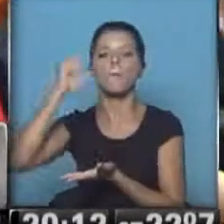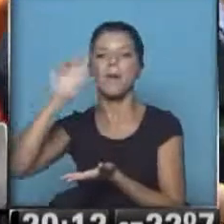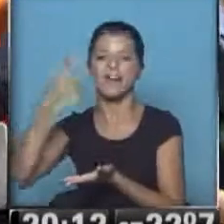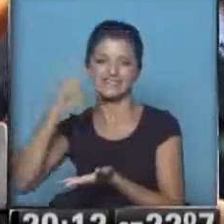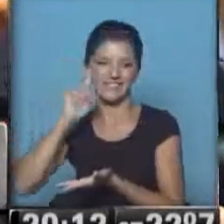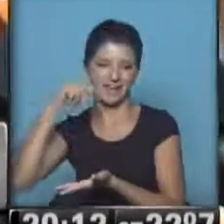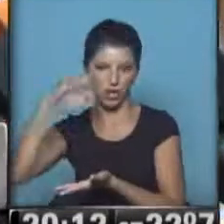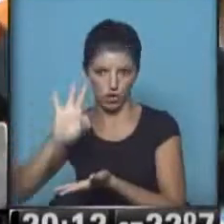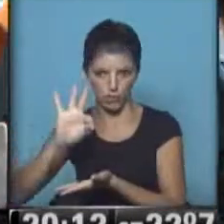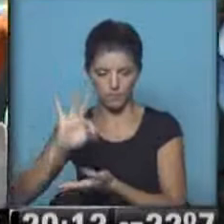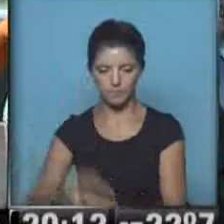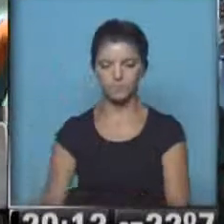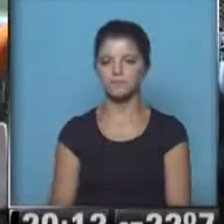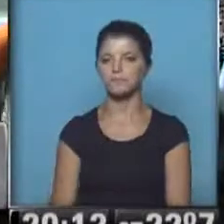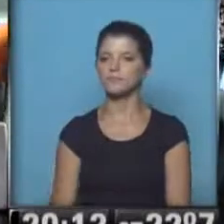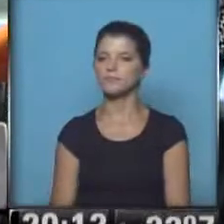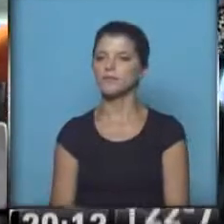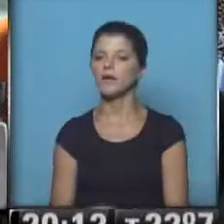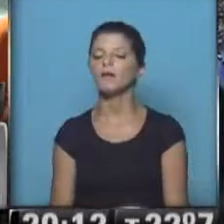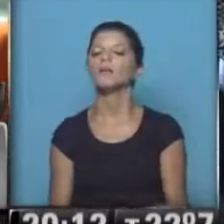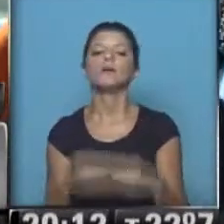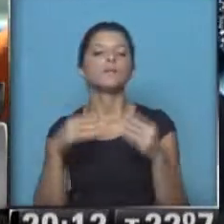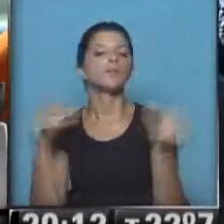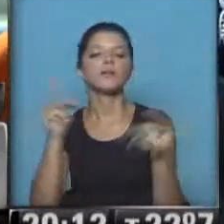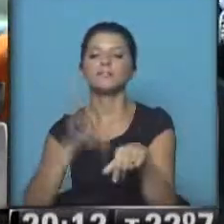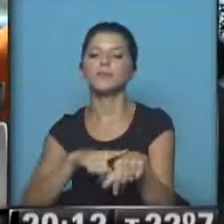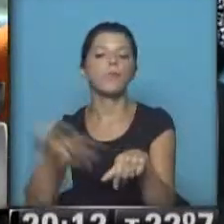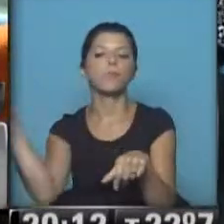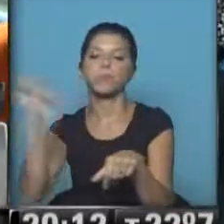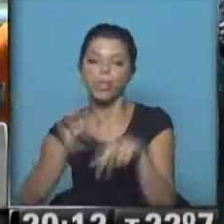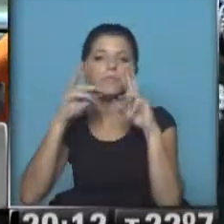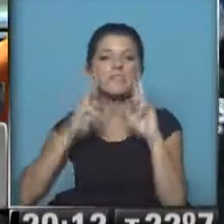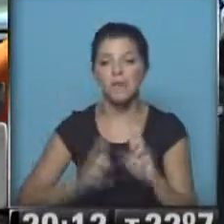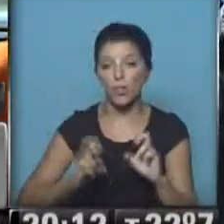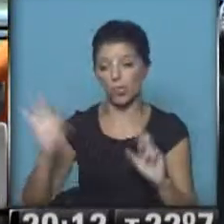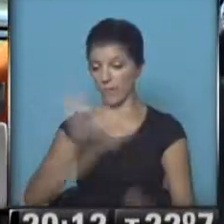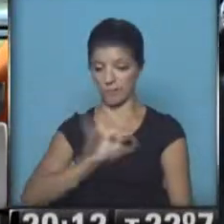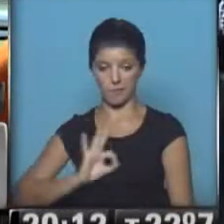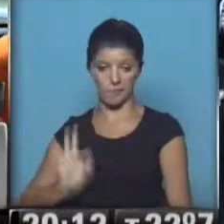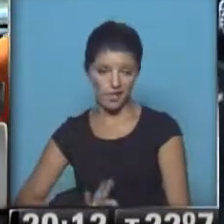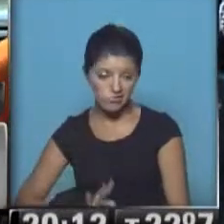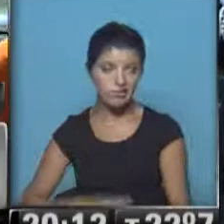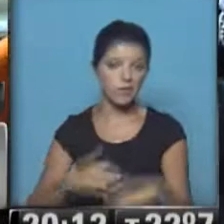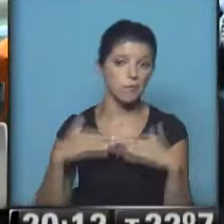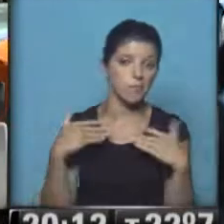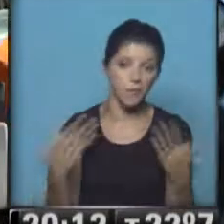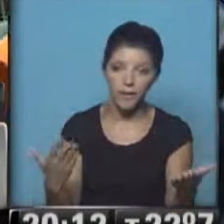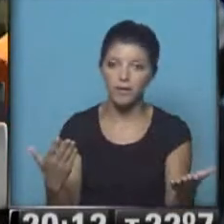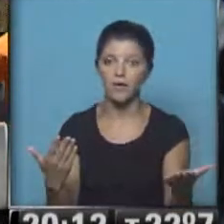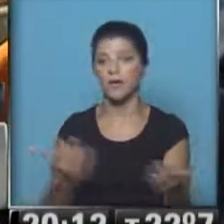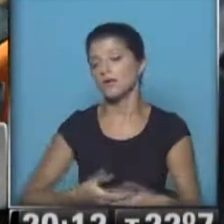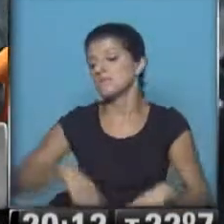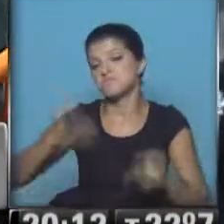La razón por la cual perdemos tiempo en este proceso investigando manchas que pueden ser de